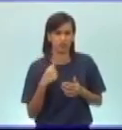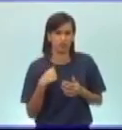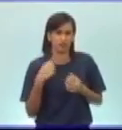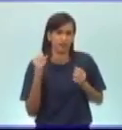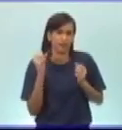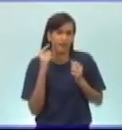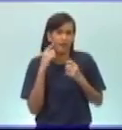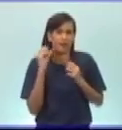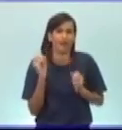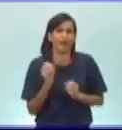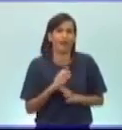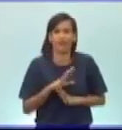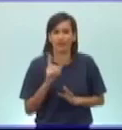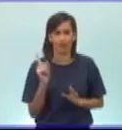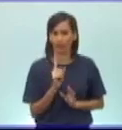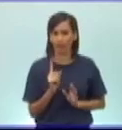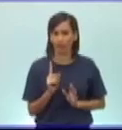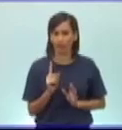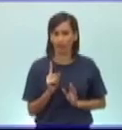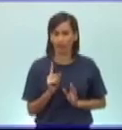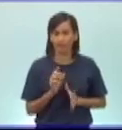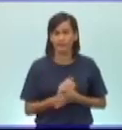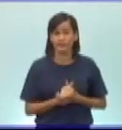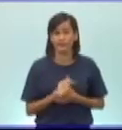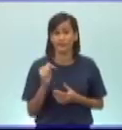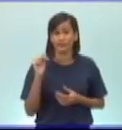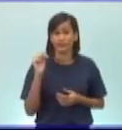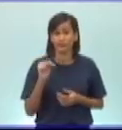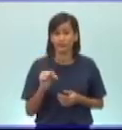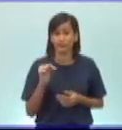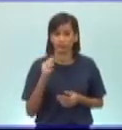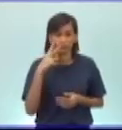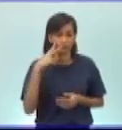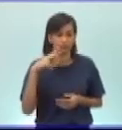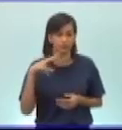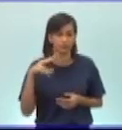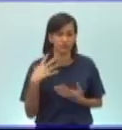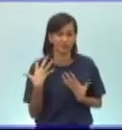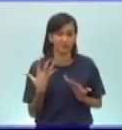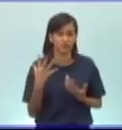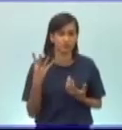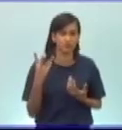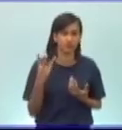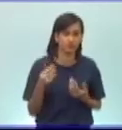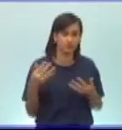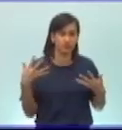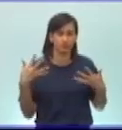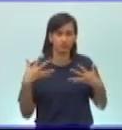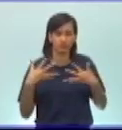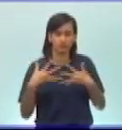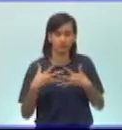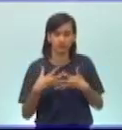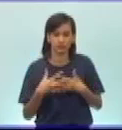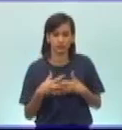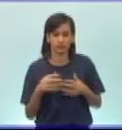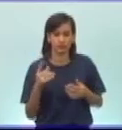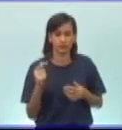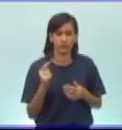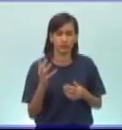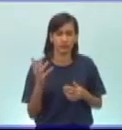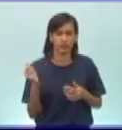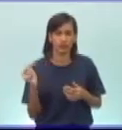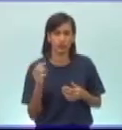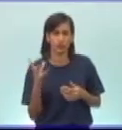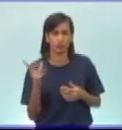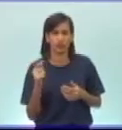que dijeron que no. Por lo tanto, hay que buscar cuál es el menor número que es múltiplo de